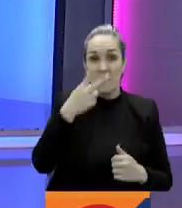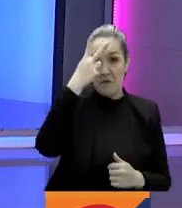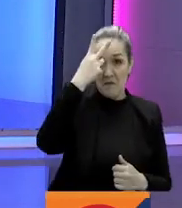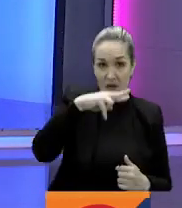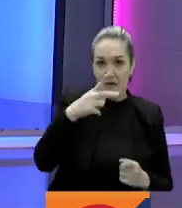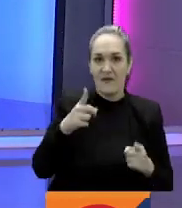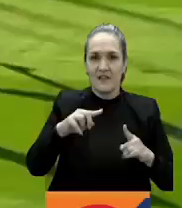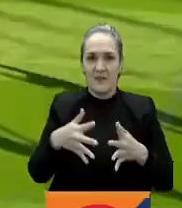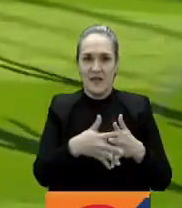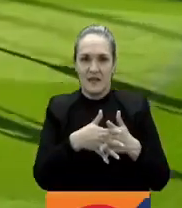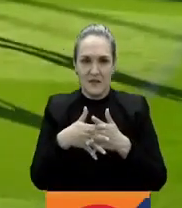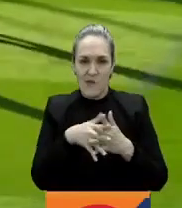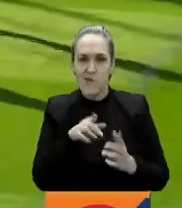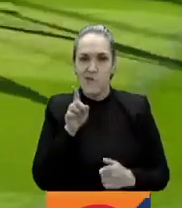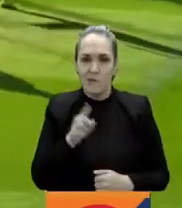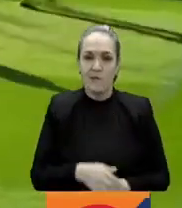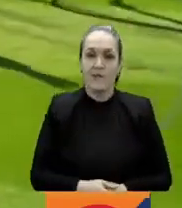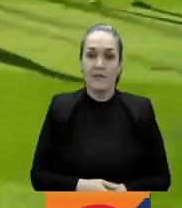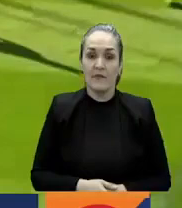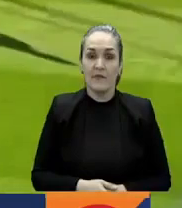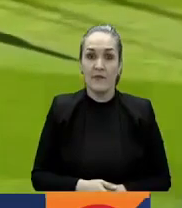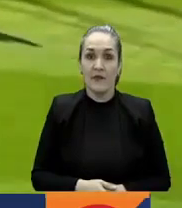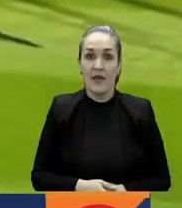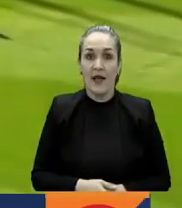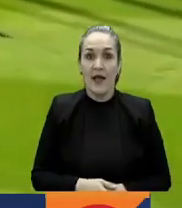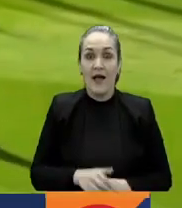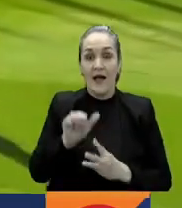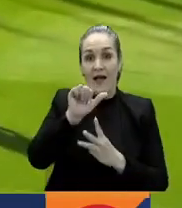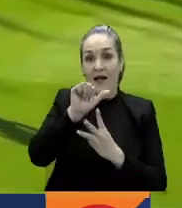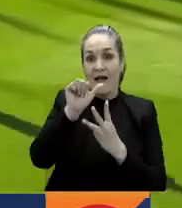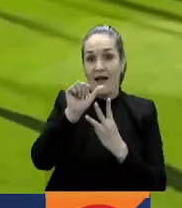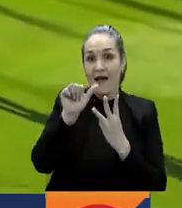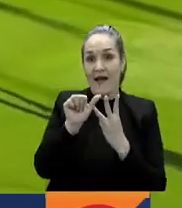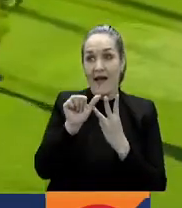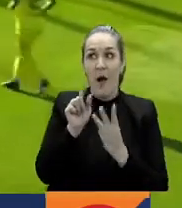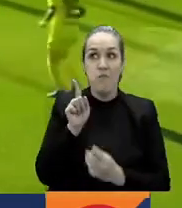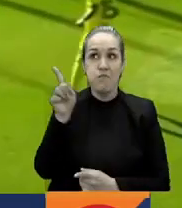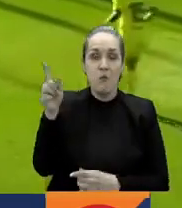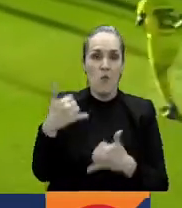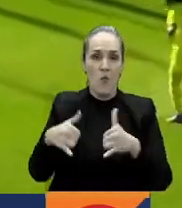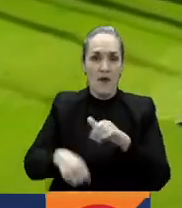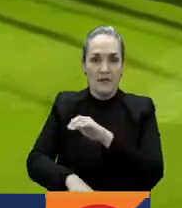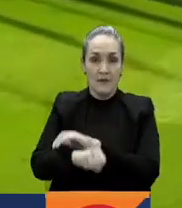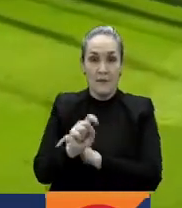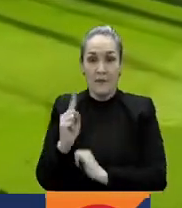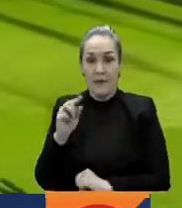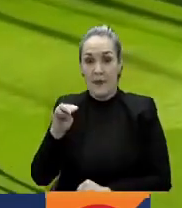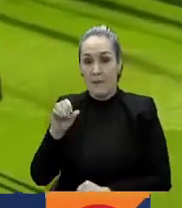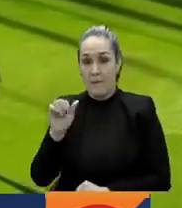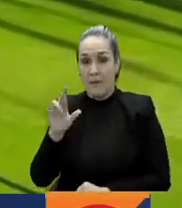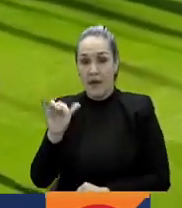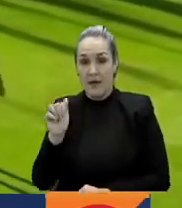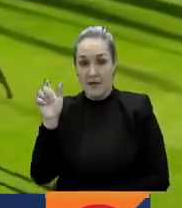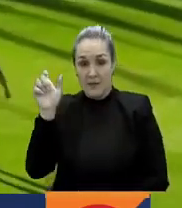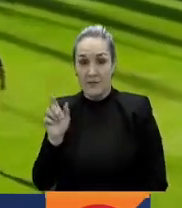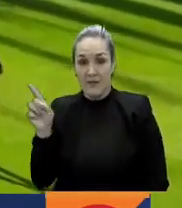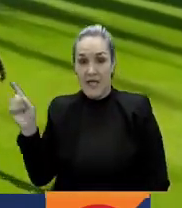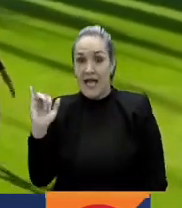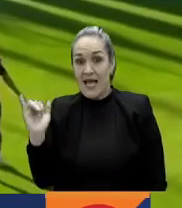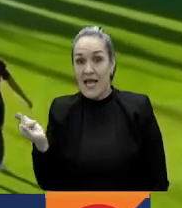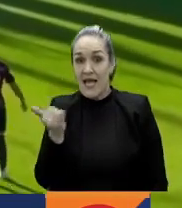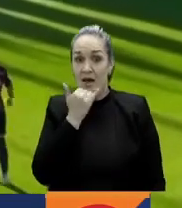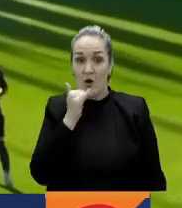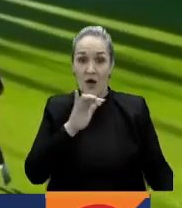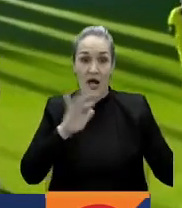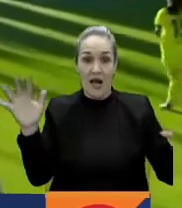Unidos. 3 colombianas se reportaron en el fútbol femenino español. Primero Mayra Ramírez, que aprovechando este error de la portera Carmen